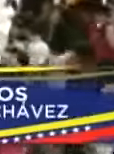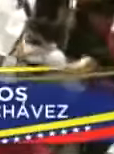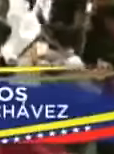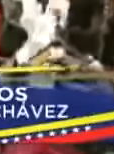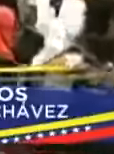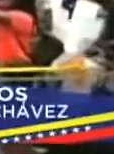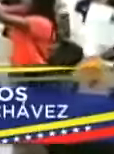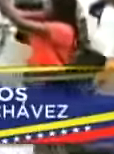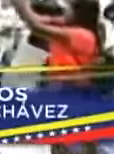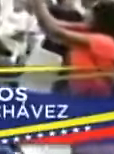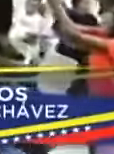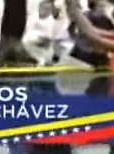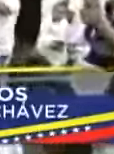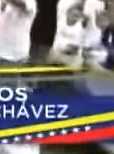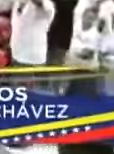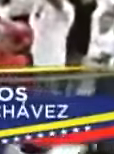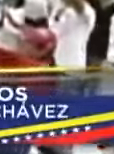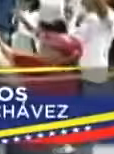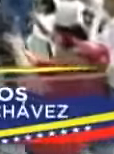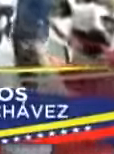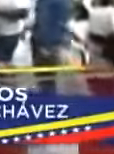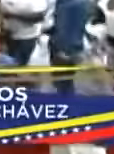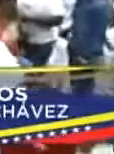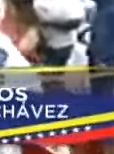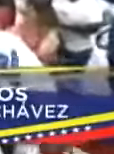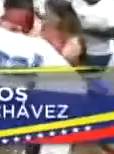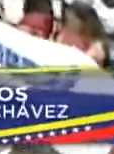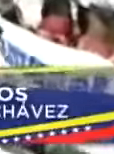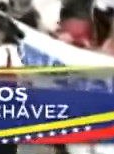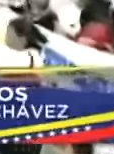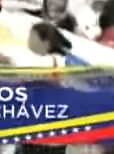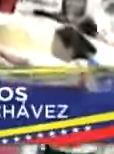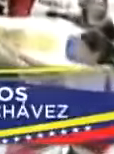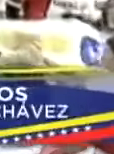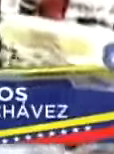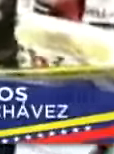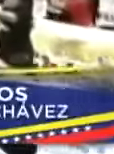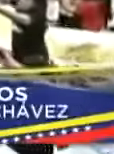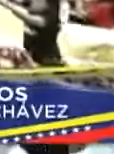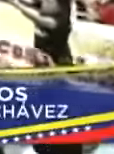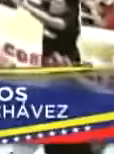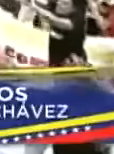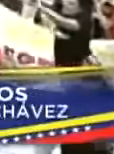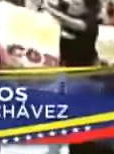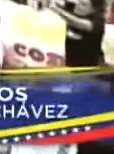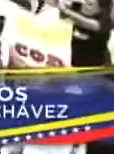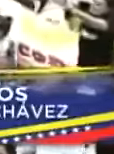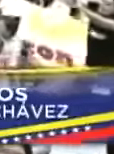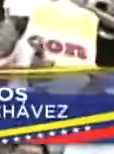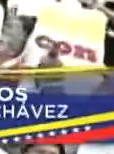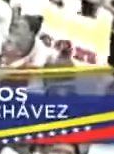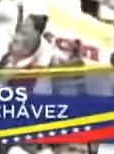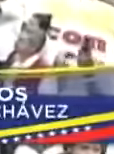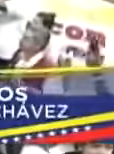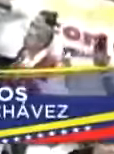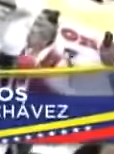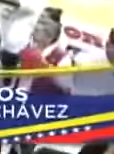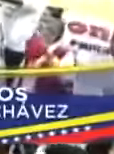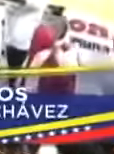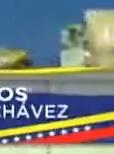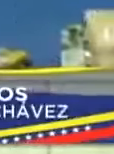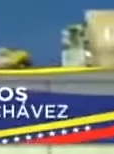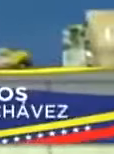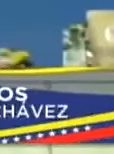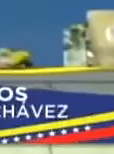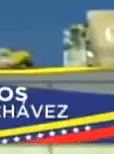circuitos económicos comunales. La Asamblea Nacional además ha desarrollado un proceso de discusión y de reforma de todo el compendio de leyes del